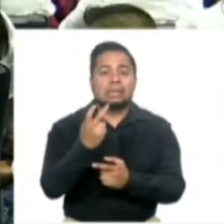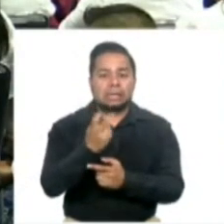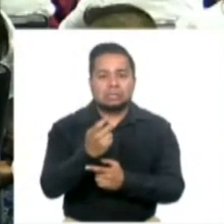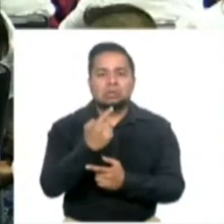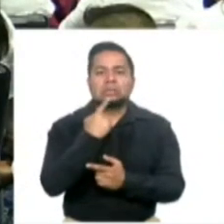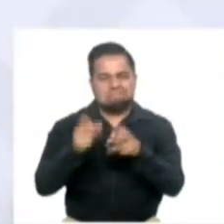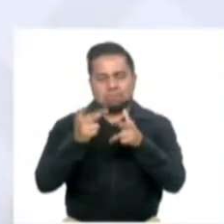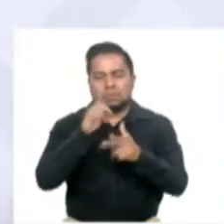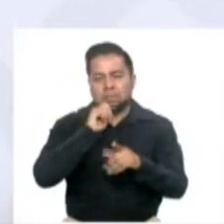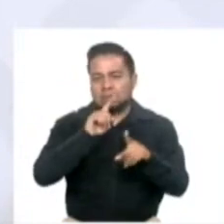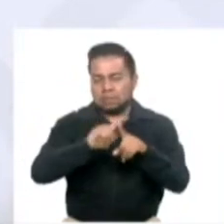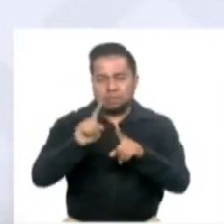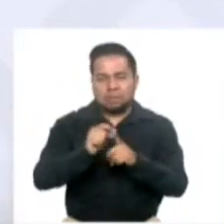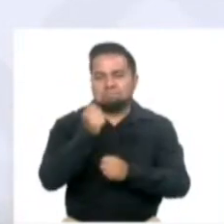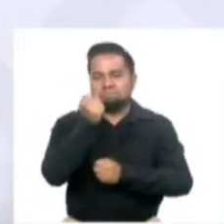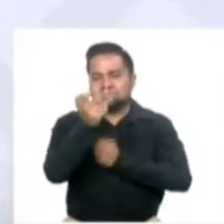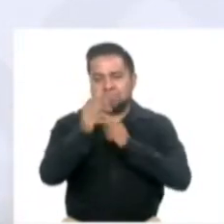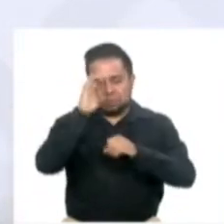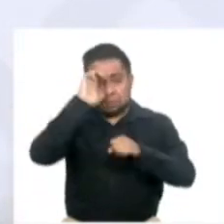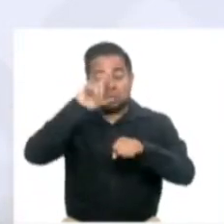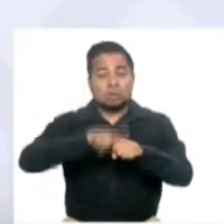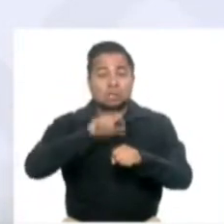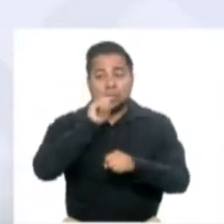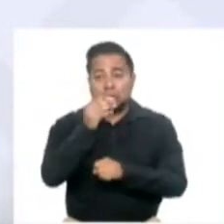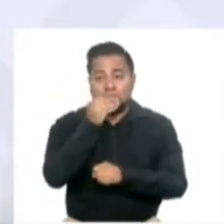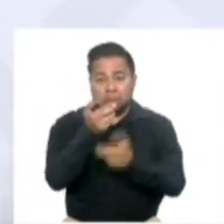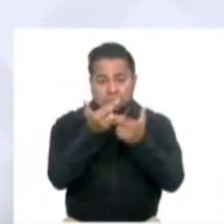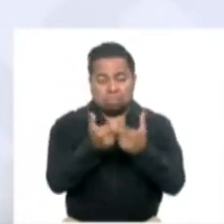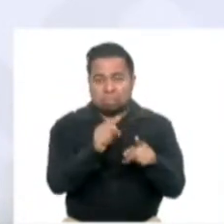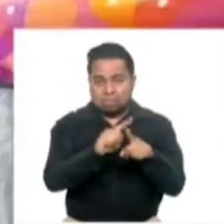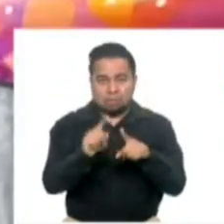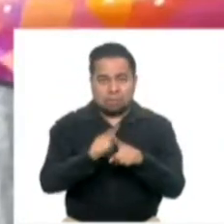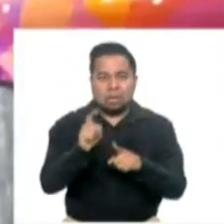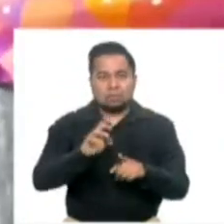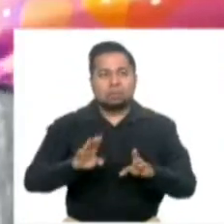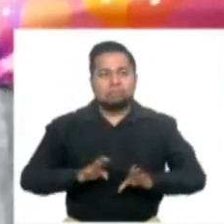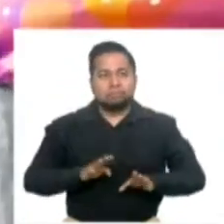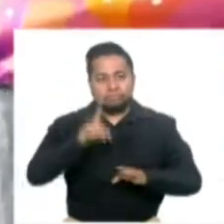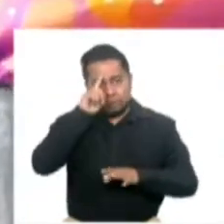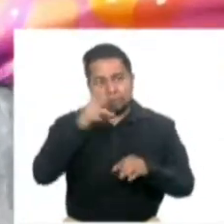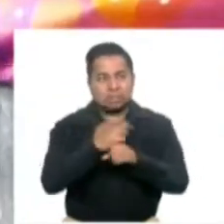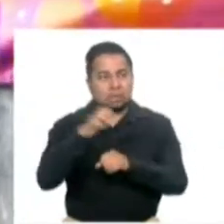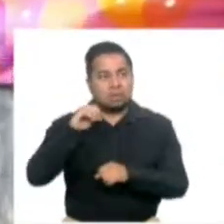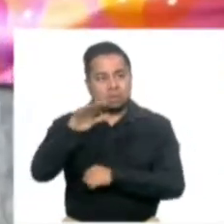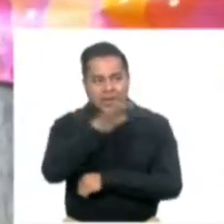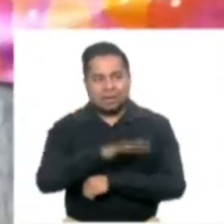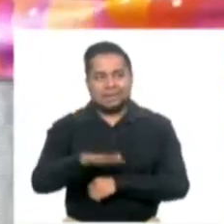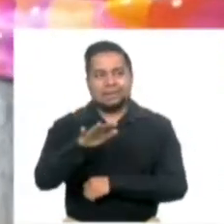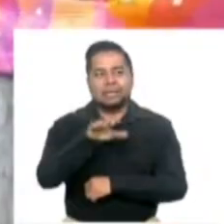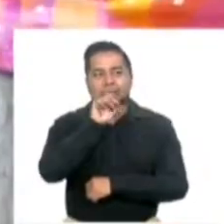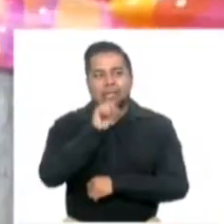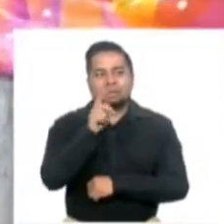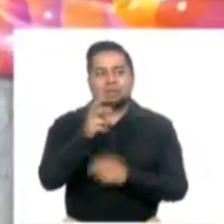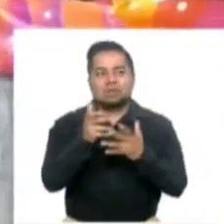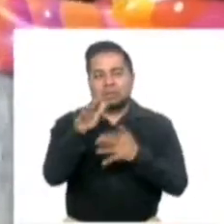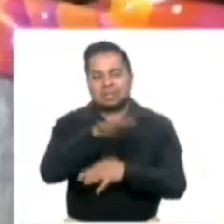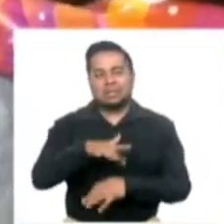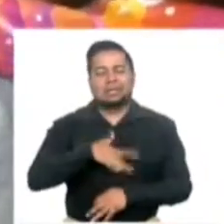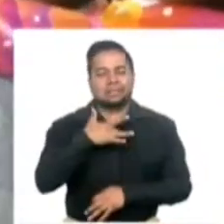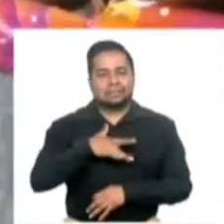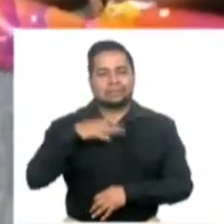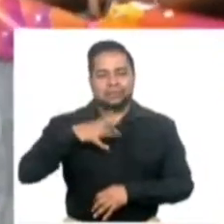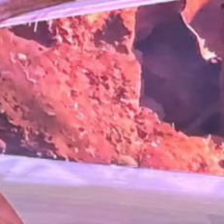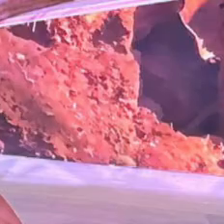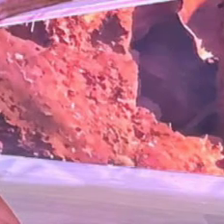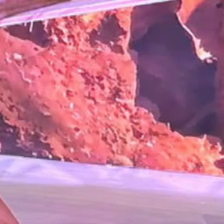contaremos con diversas expresiones culturales y gastronómicas que distinguen a nuestro estado de Oaxaca una tierra orgullosa